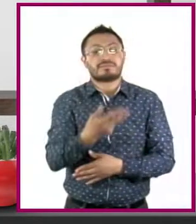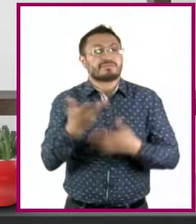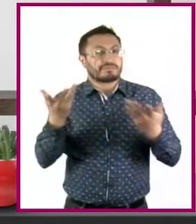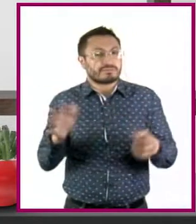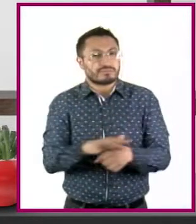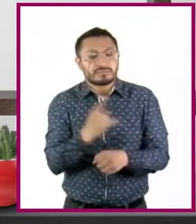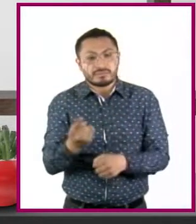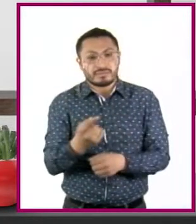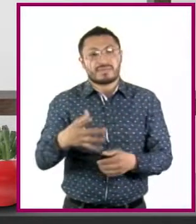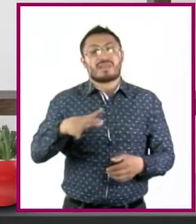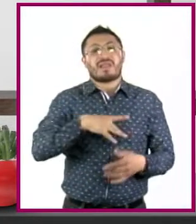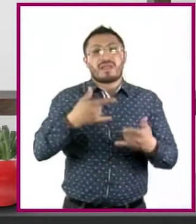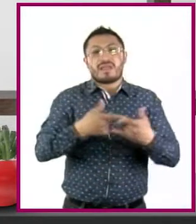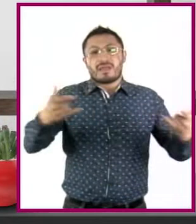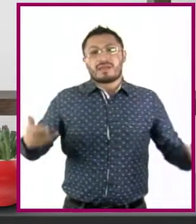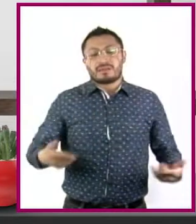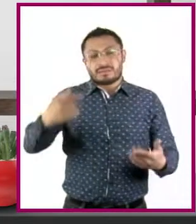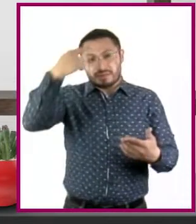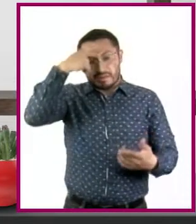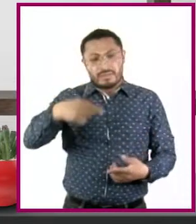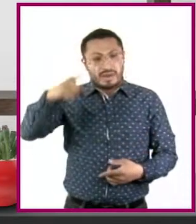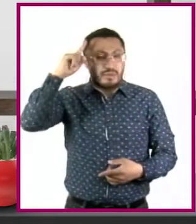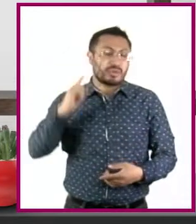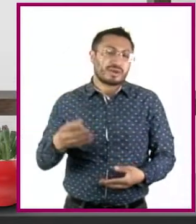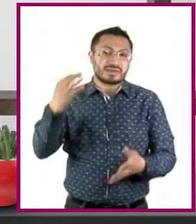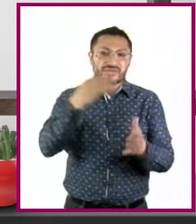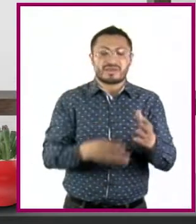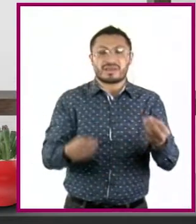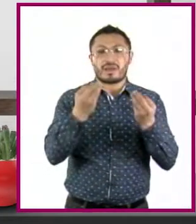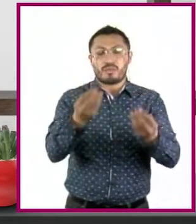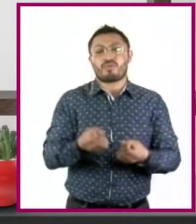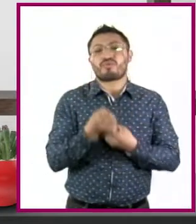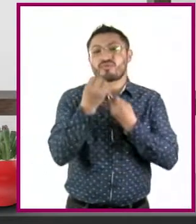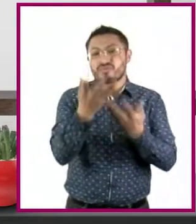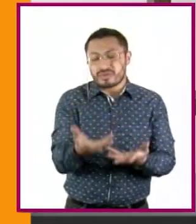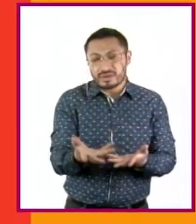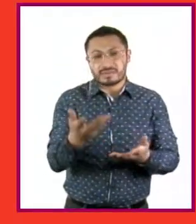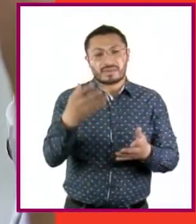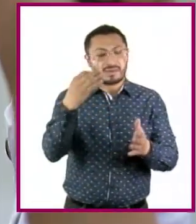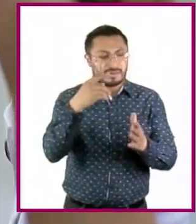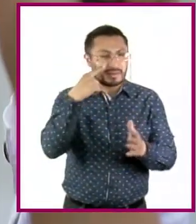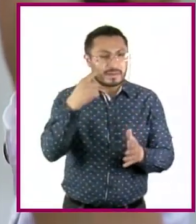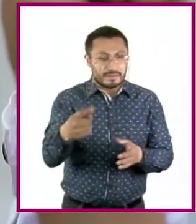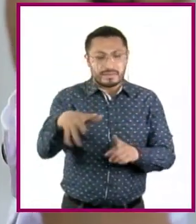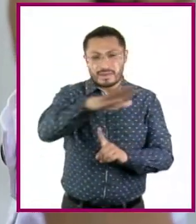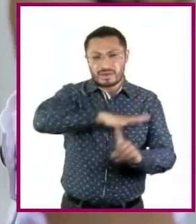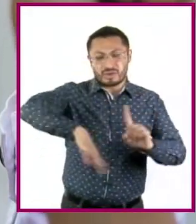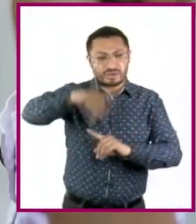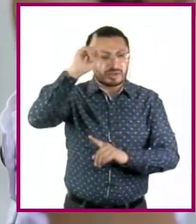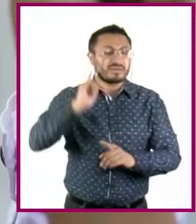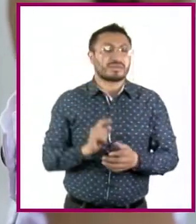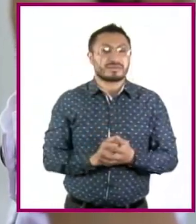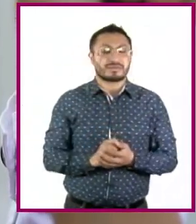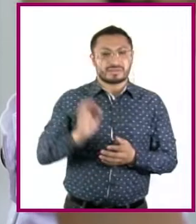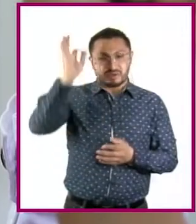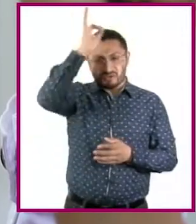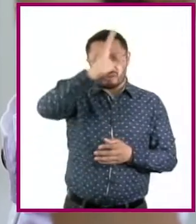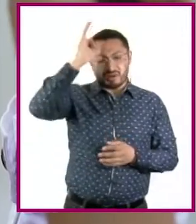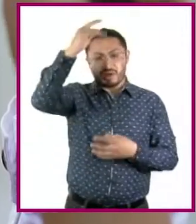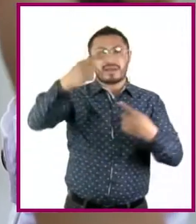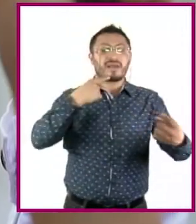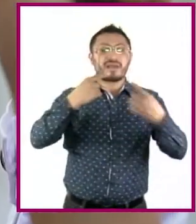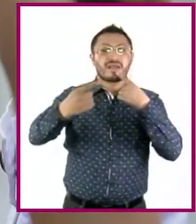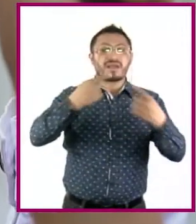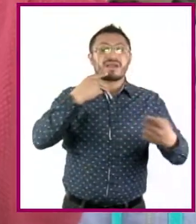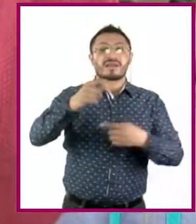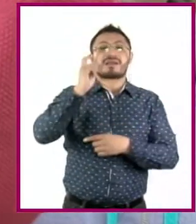mujeres aún tiene mucho que decir. Veamos un poco del contexto femenino de entonces. La filosofía discursiva